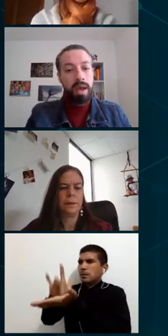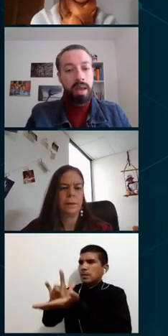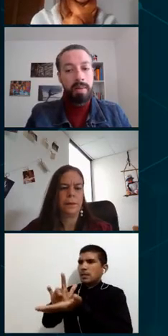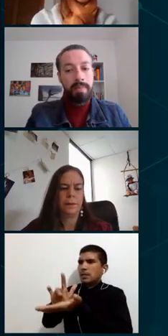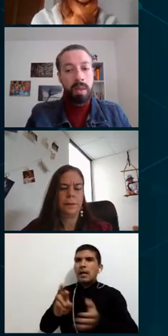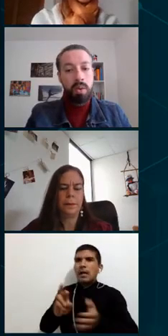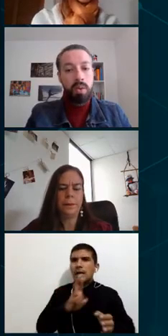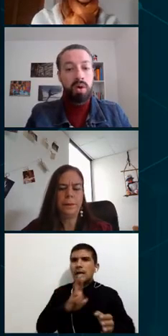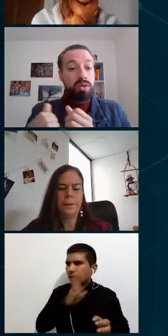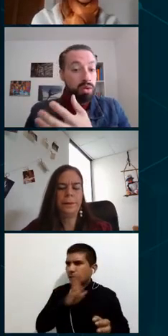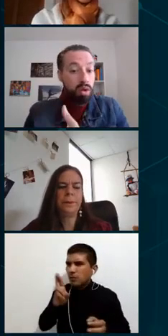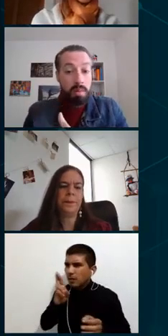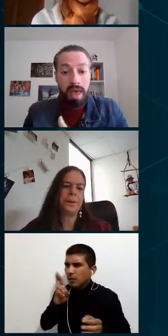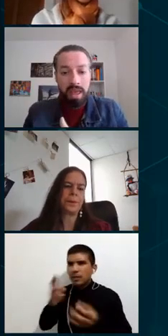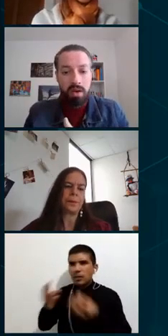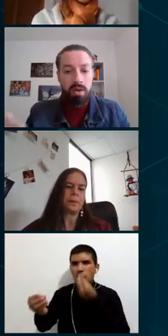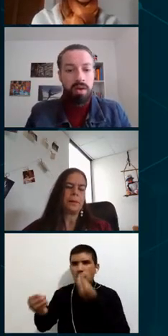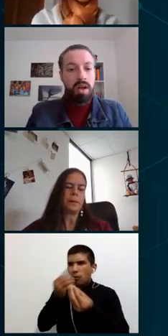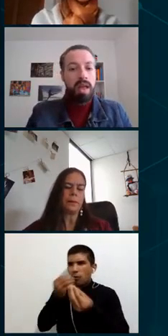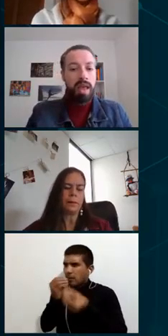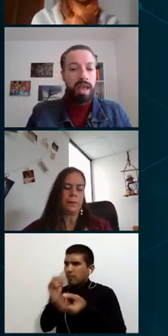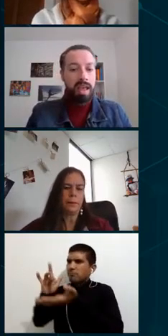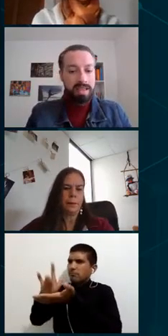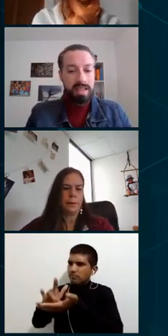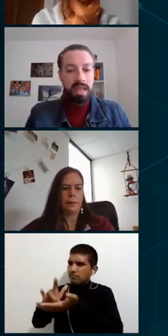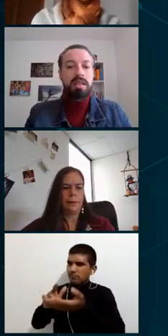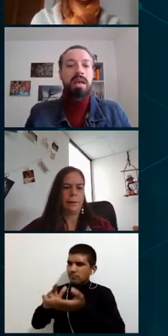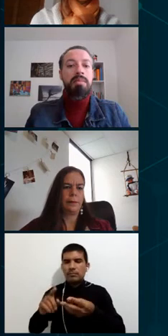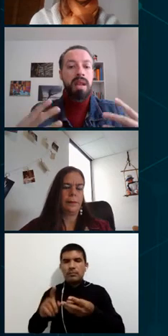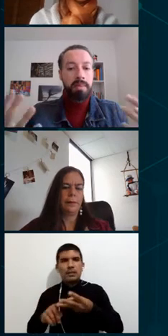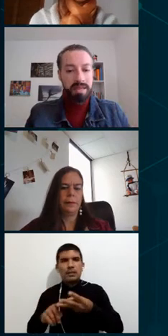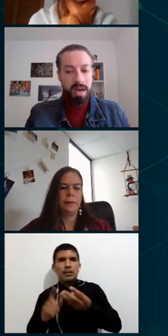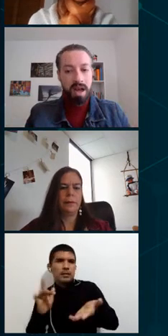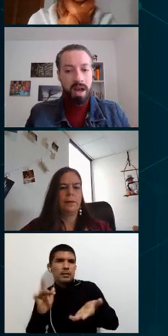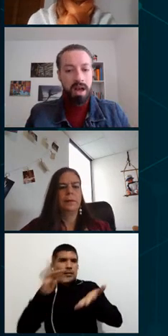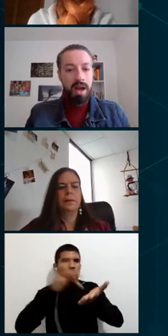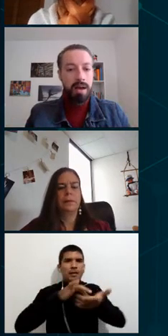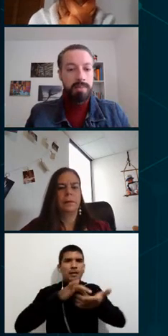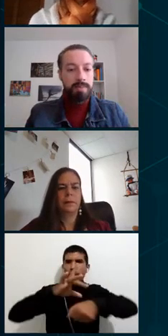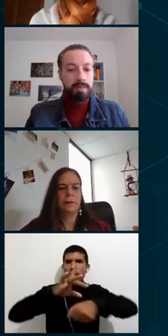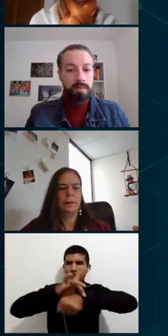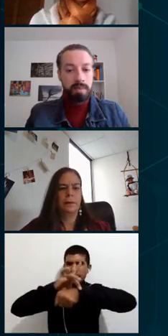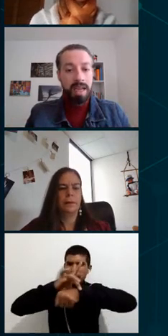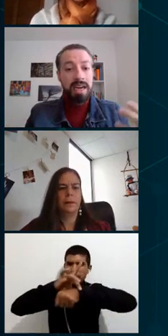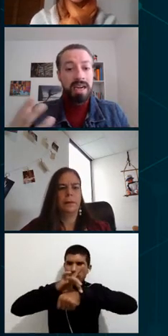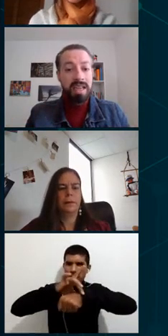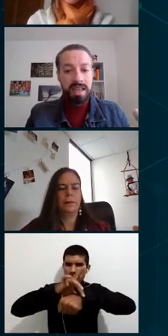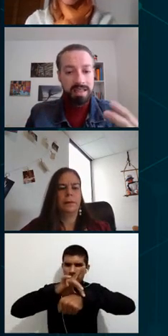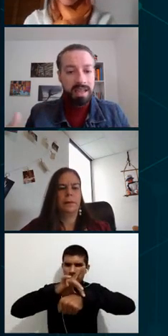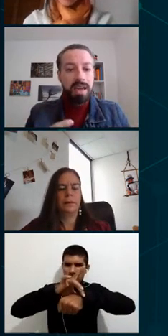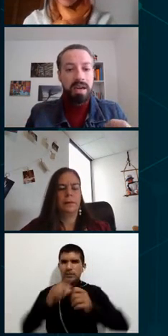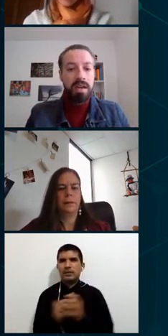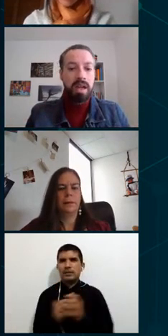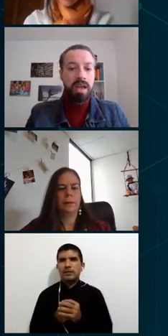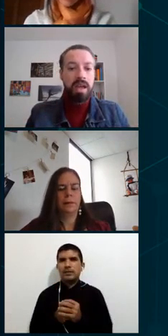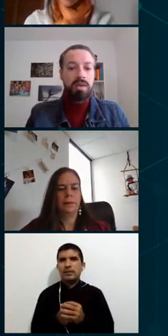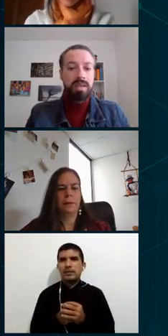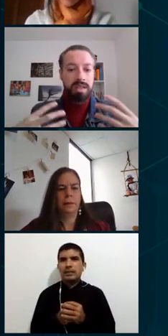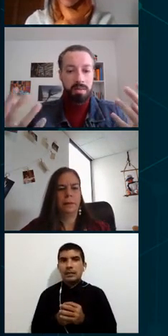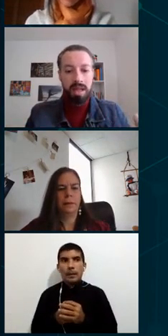viviendo un consultorio médico. Es decir, también empezar a